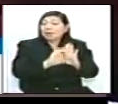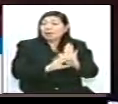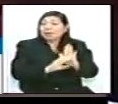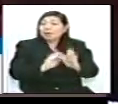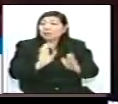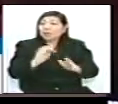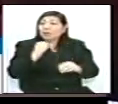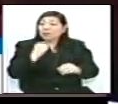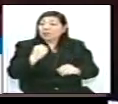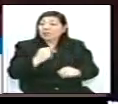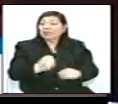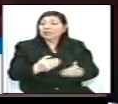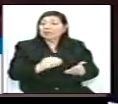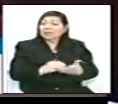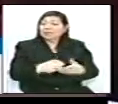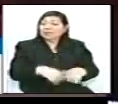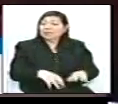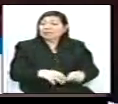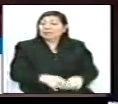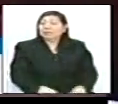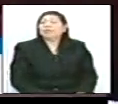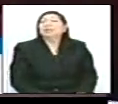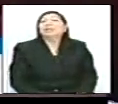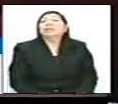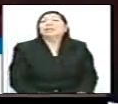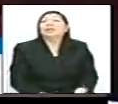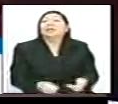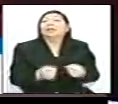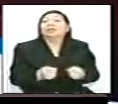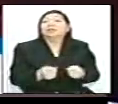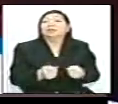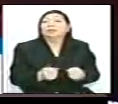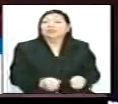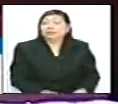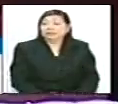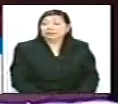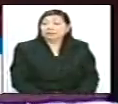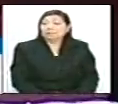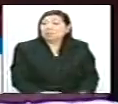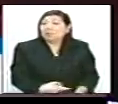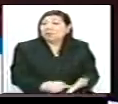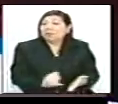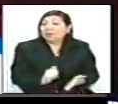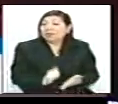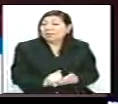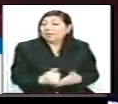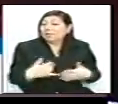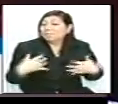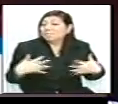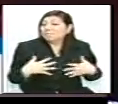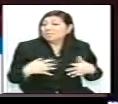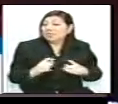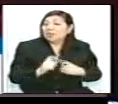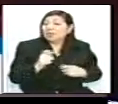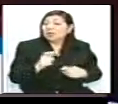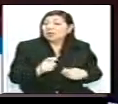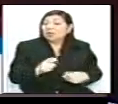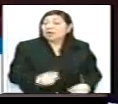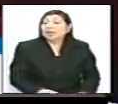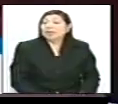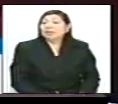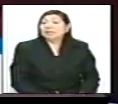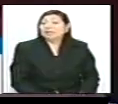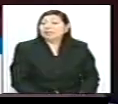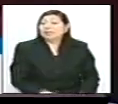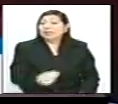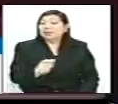vulnerar derechos fundamentales, azuzando a la violencia, porque pretenden amedrentarnos a los congresistas con que